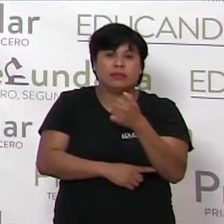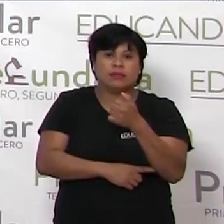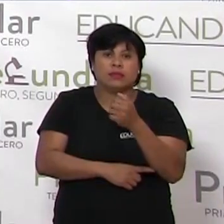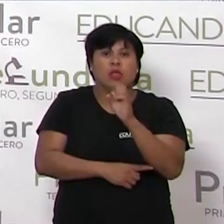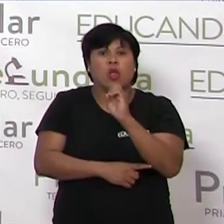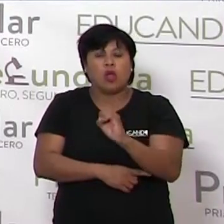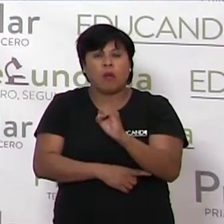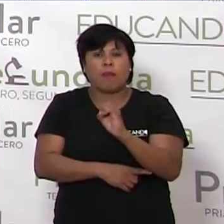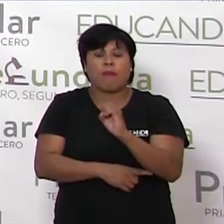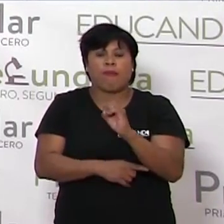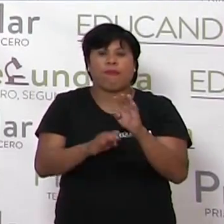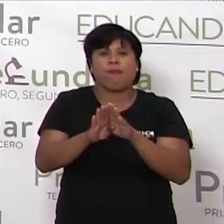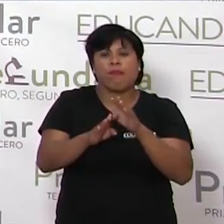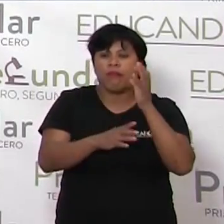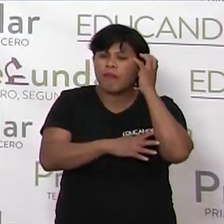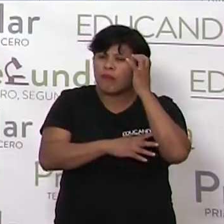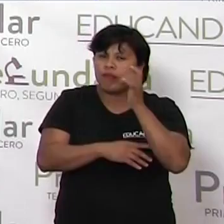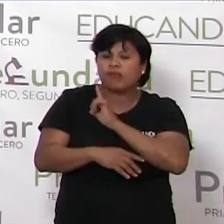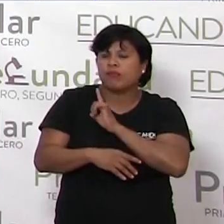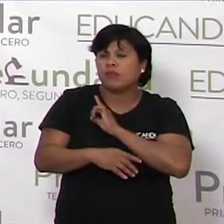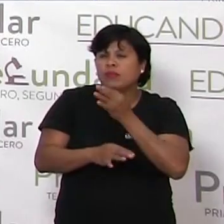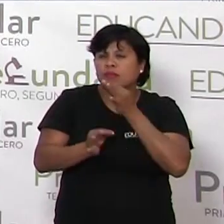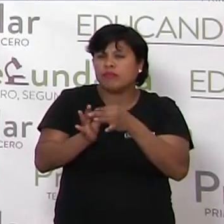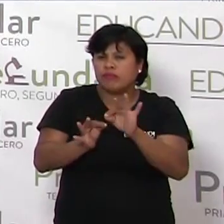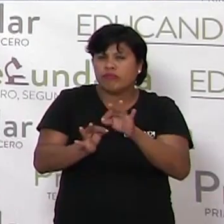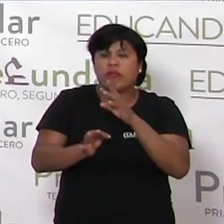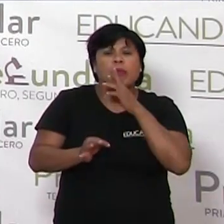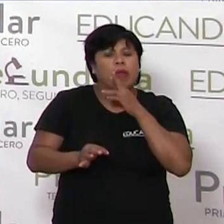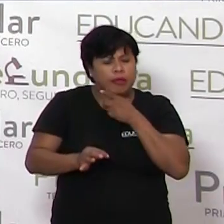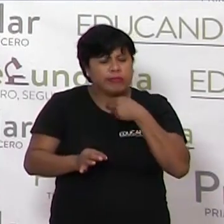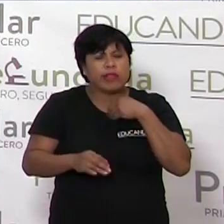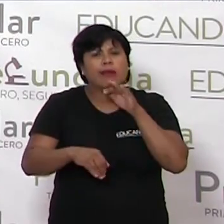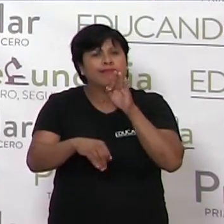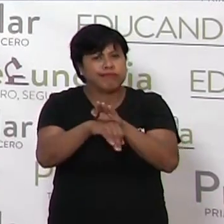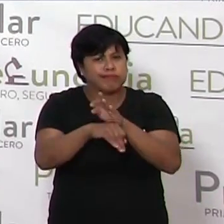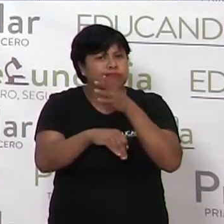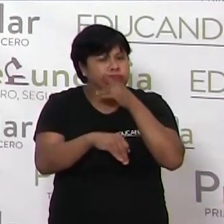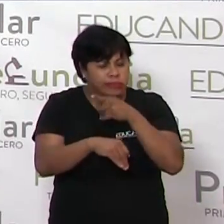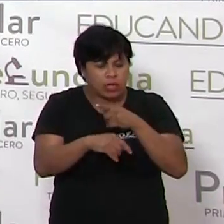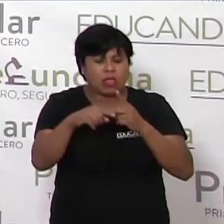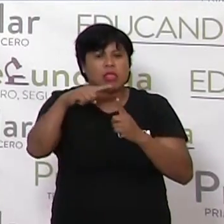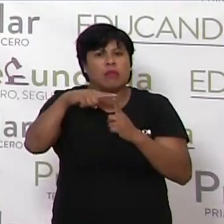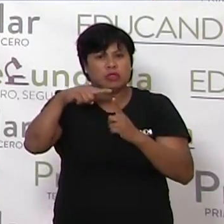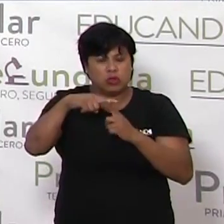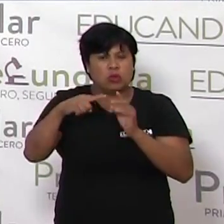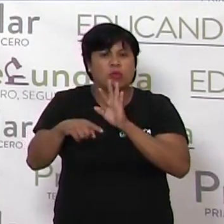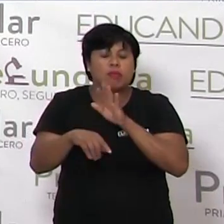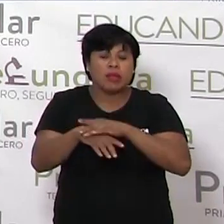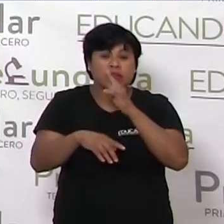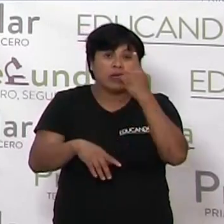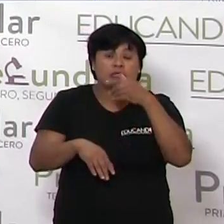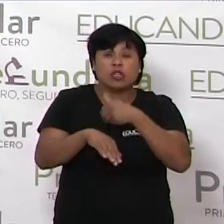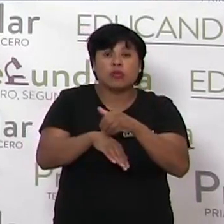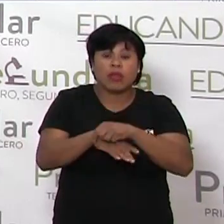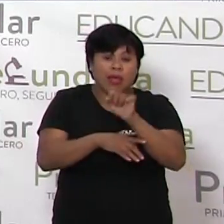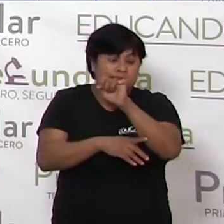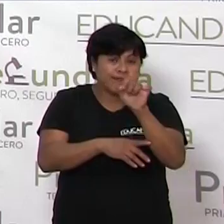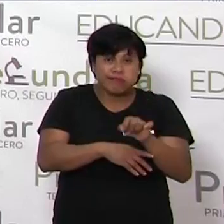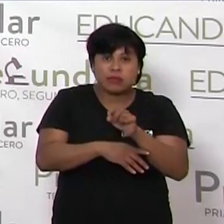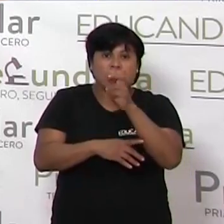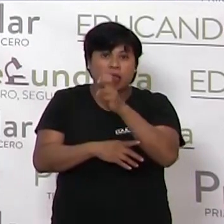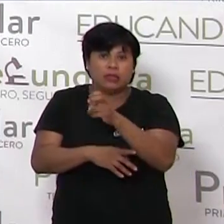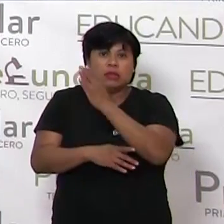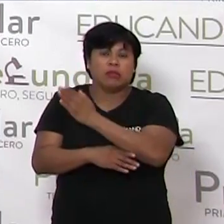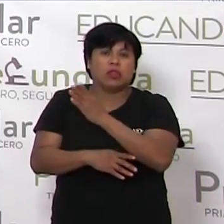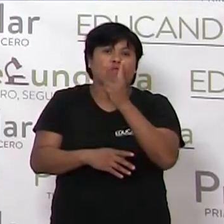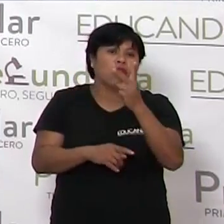6, o hacer un cálculo simple. Te recomiendo siempre la división. En este caso, cuando manejamos fácilmente los números, como